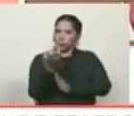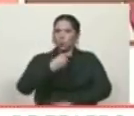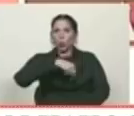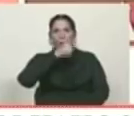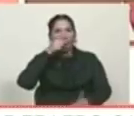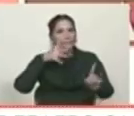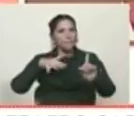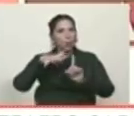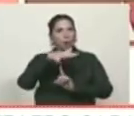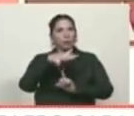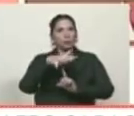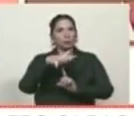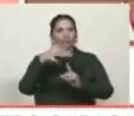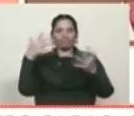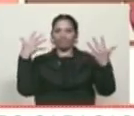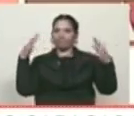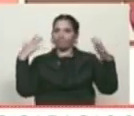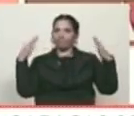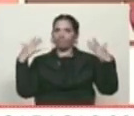pueblo.